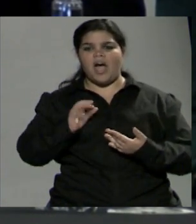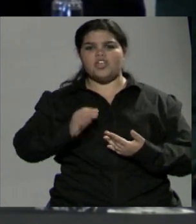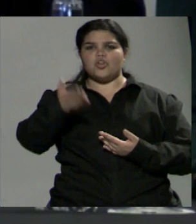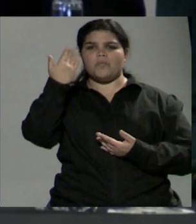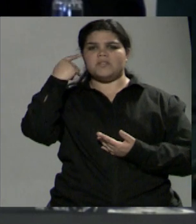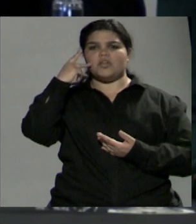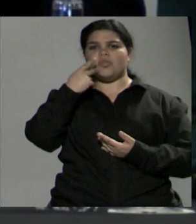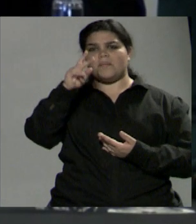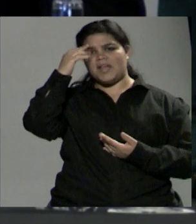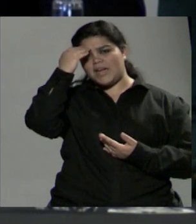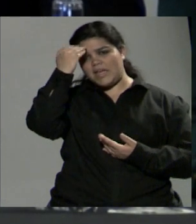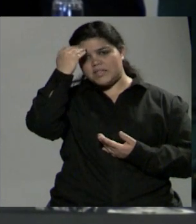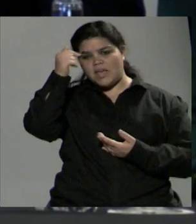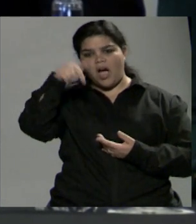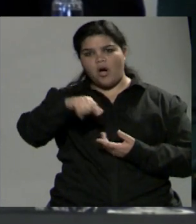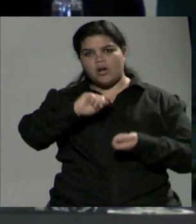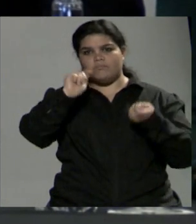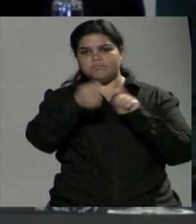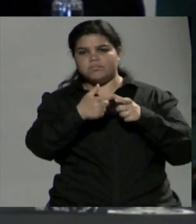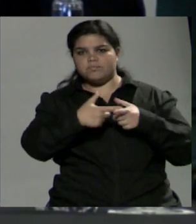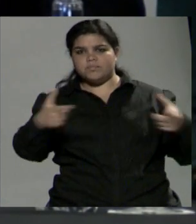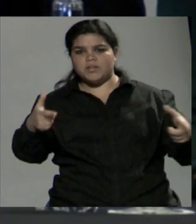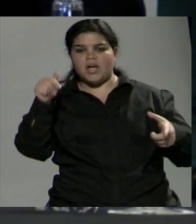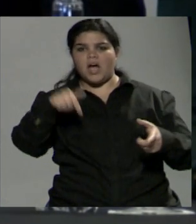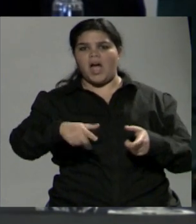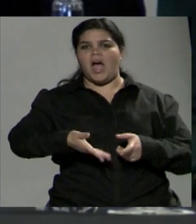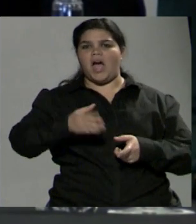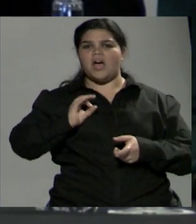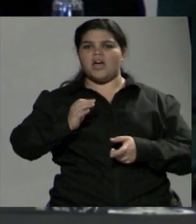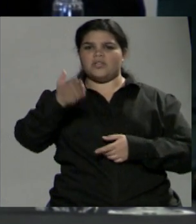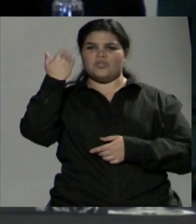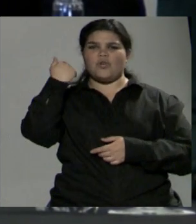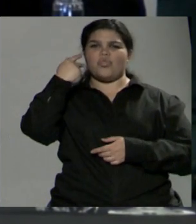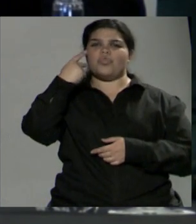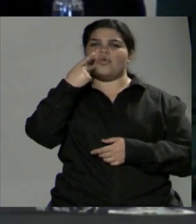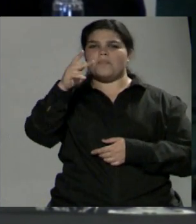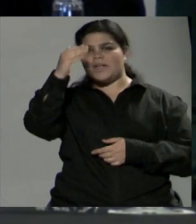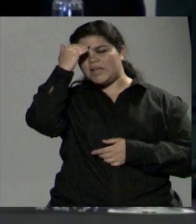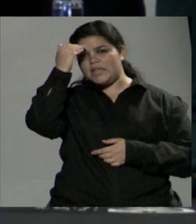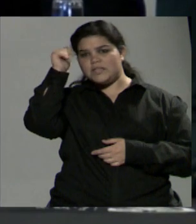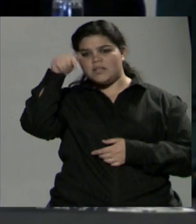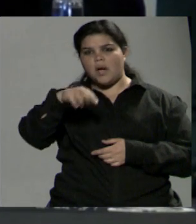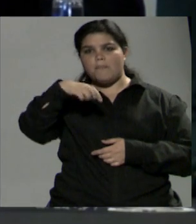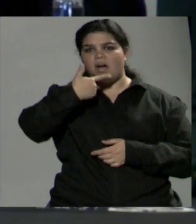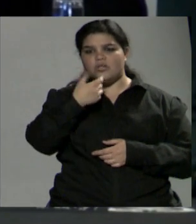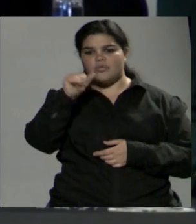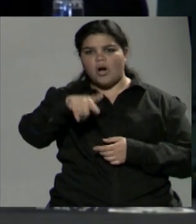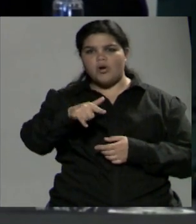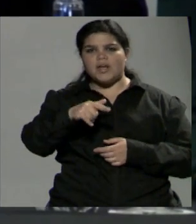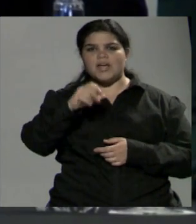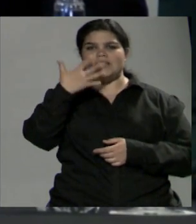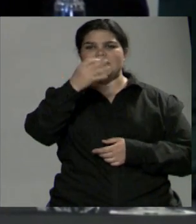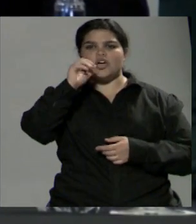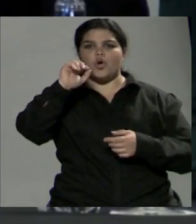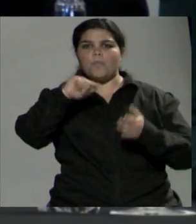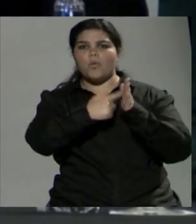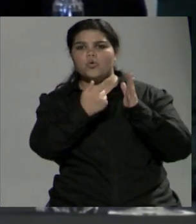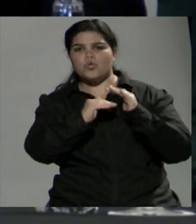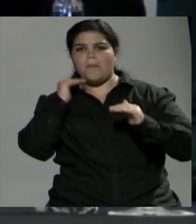2015. Si uno mira la PASO a nivel nacional en 2015, hoy estamos 5 puntos más